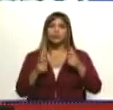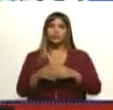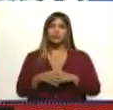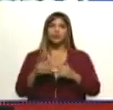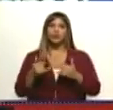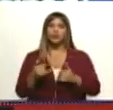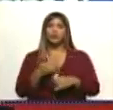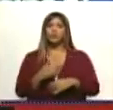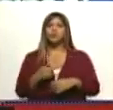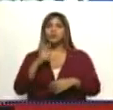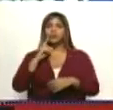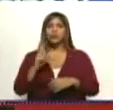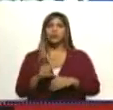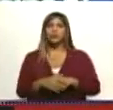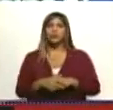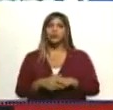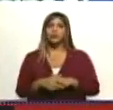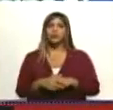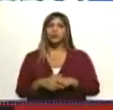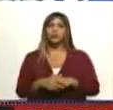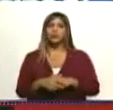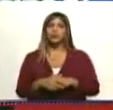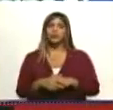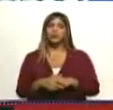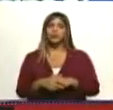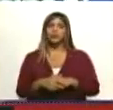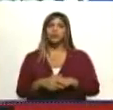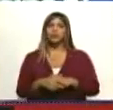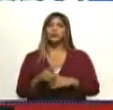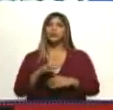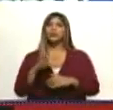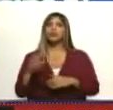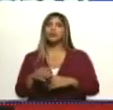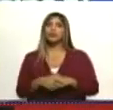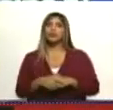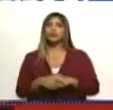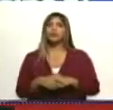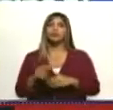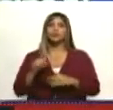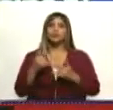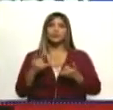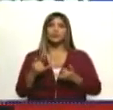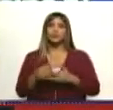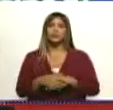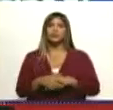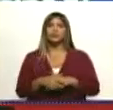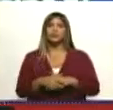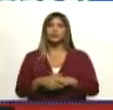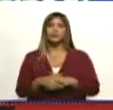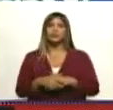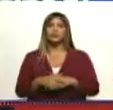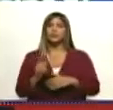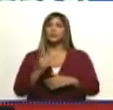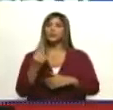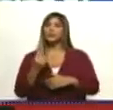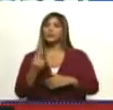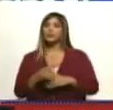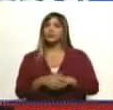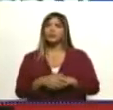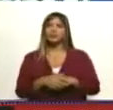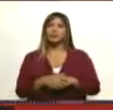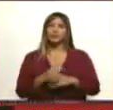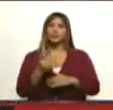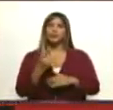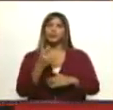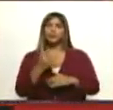ahora con el presidente Nicolás Maduro moros le da al Caribe y específicamente al caricón no es más que